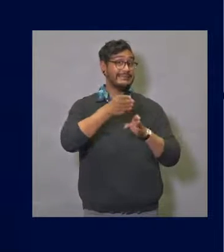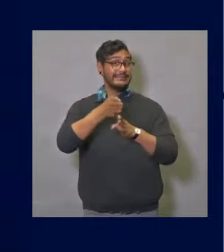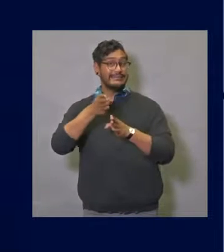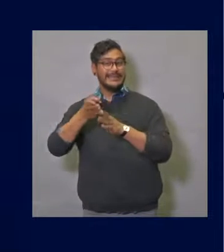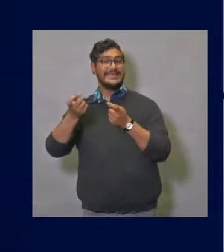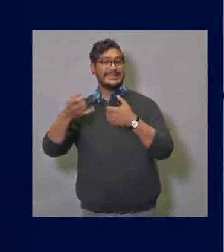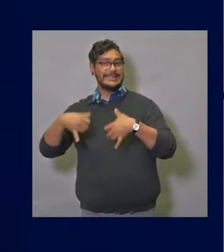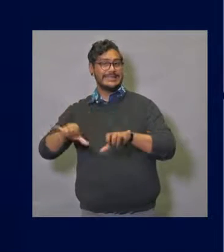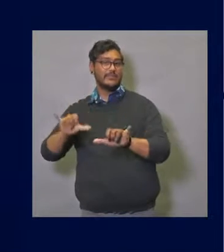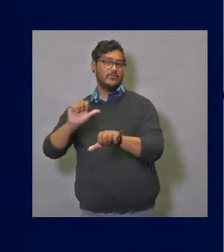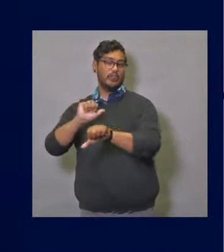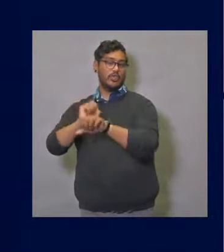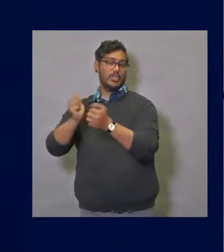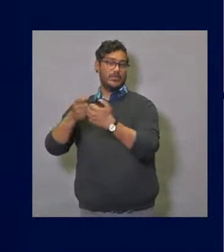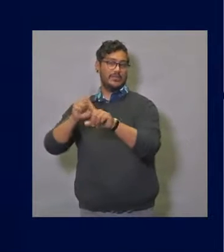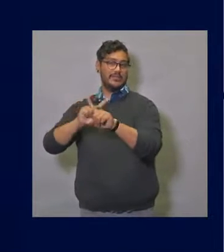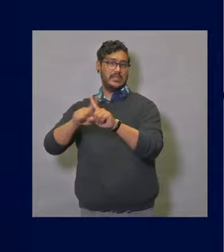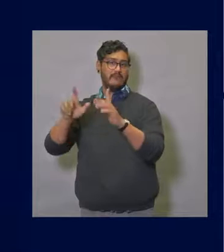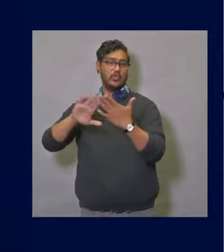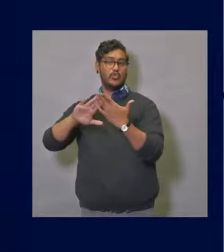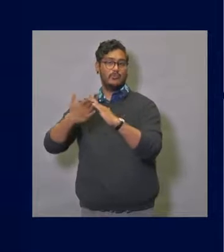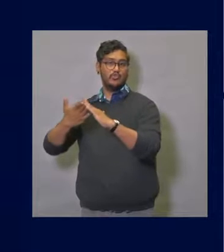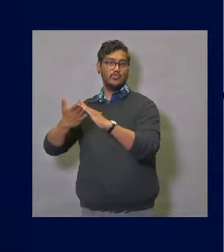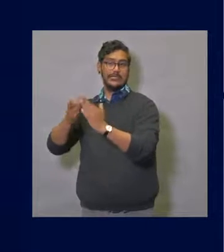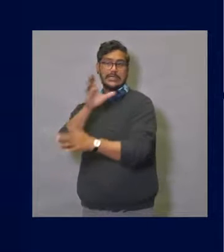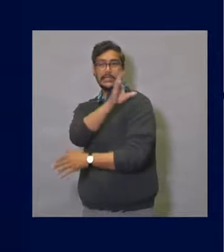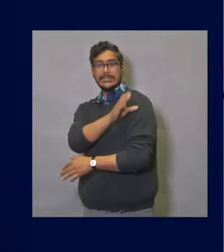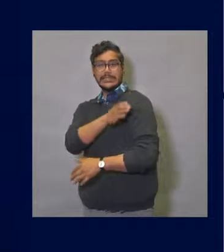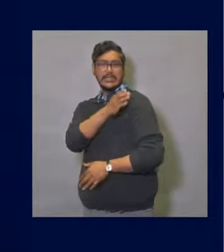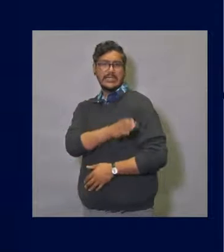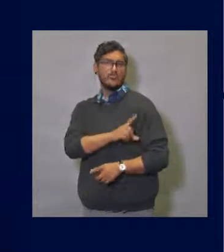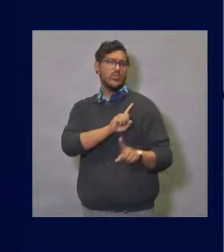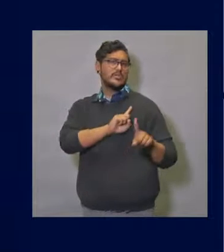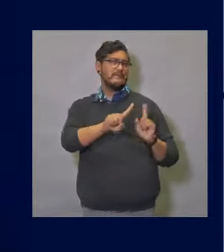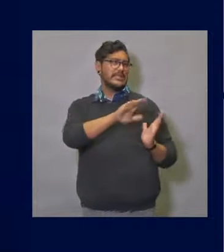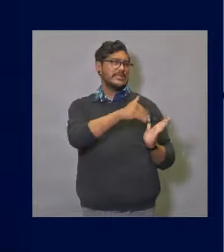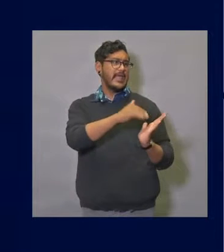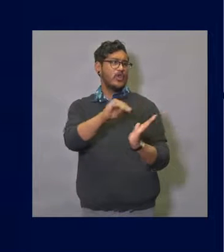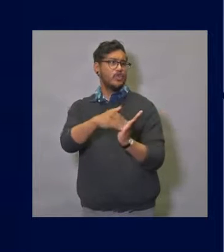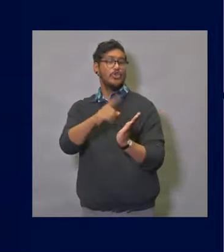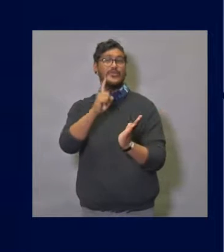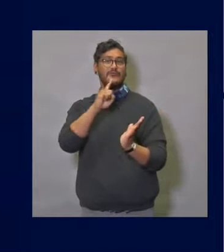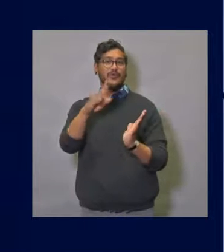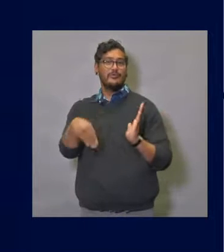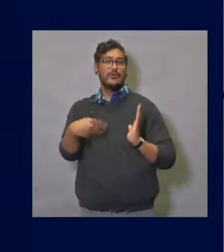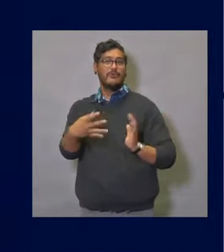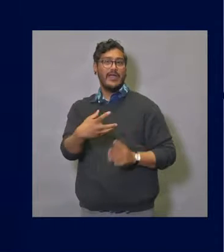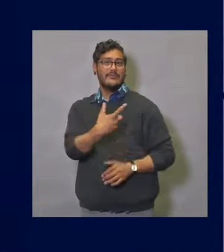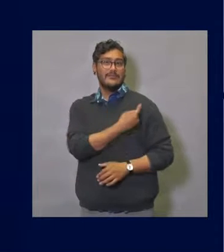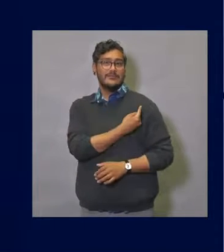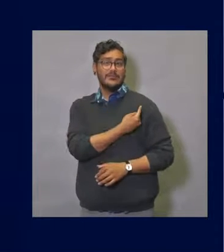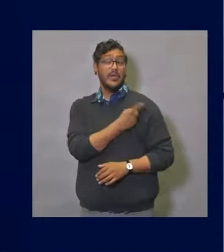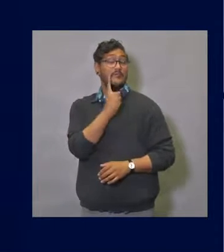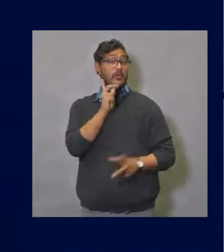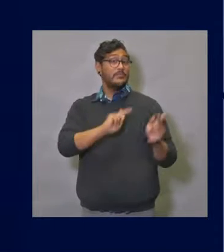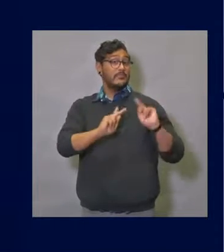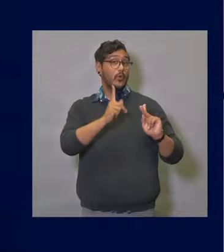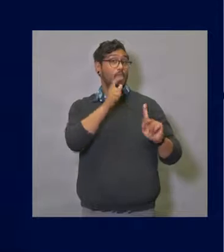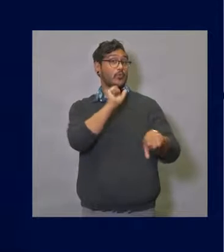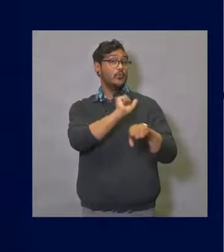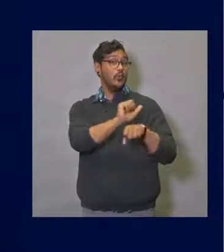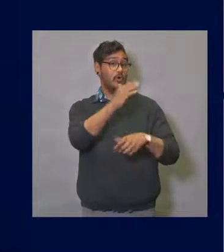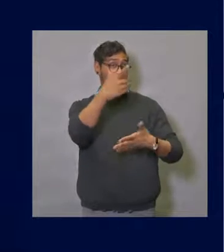socios comunitarios, sindicatos o proveedores de atención médica para proporcionar vacunas a quienes trabajan en estos